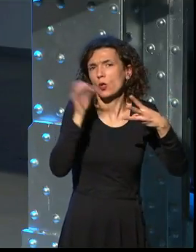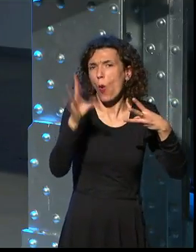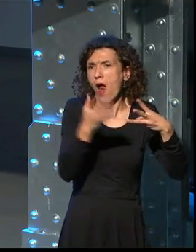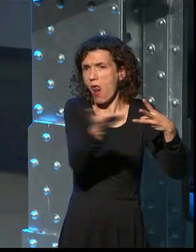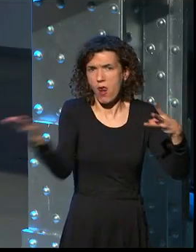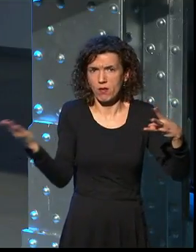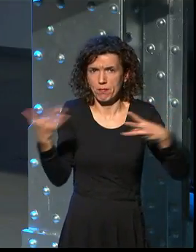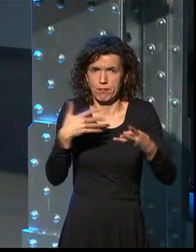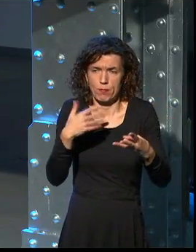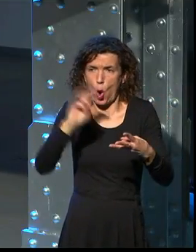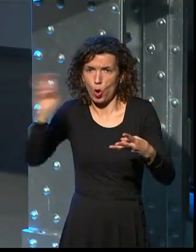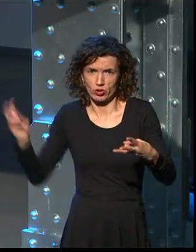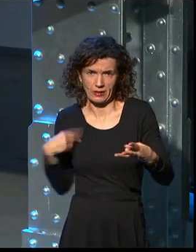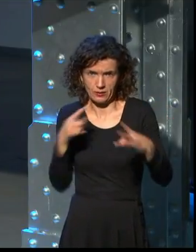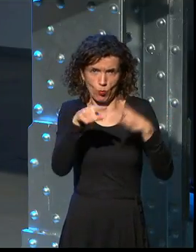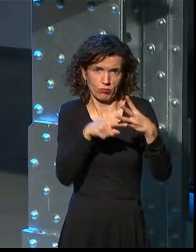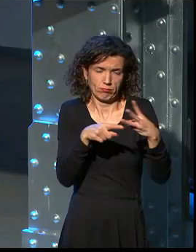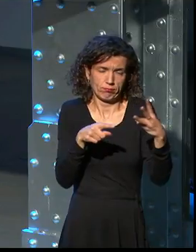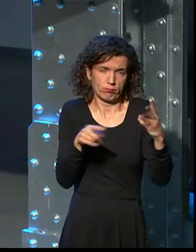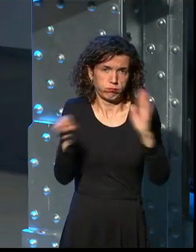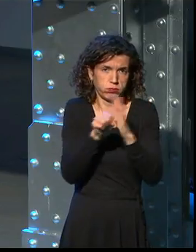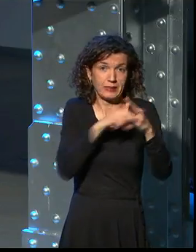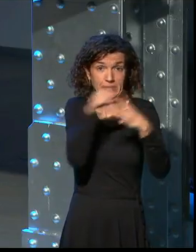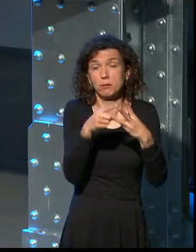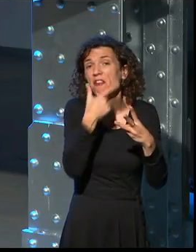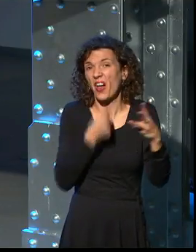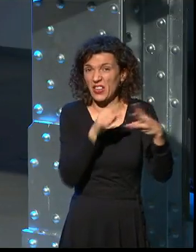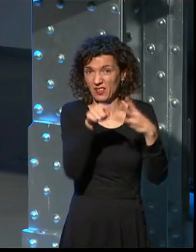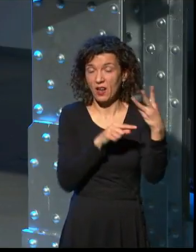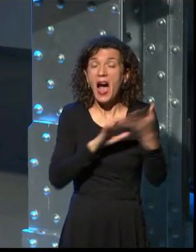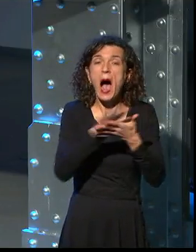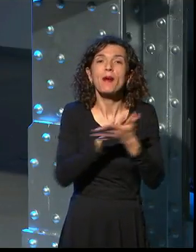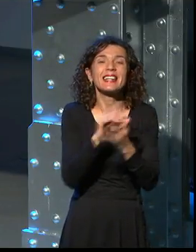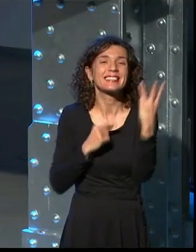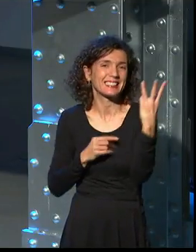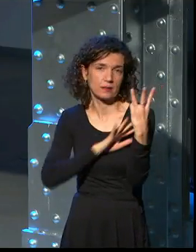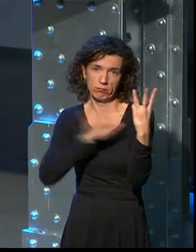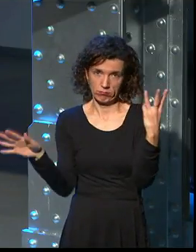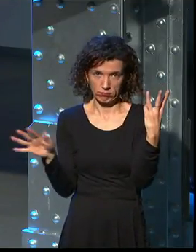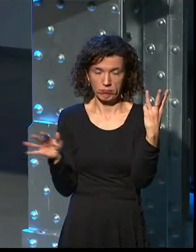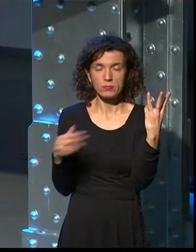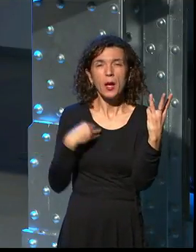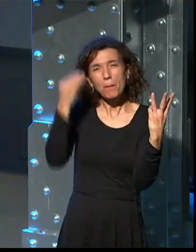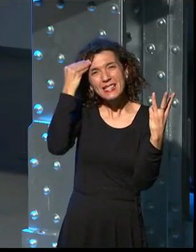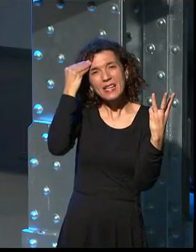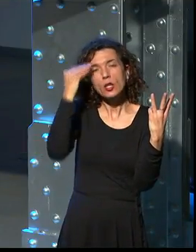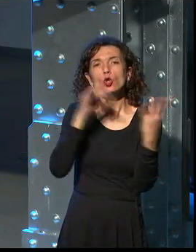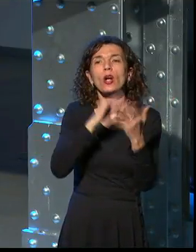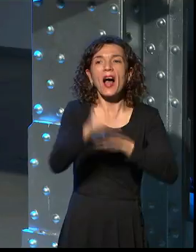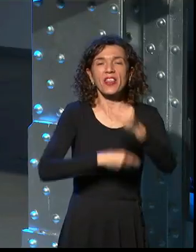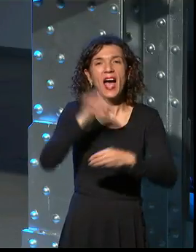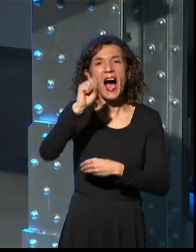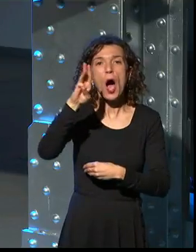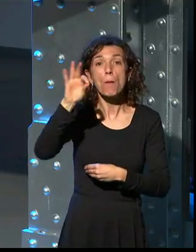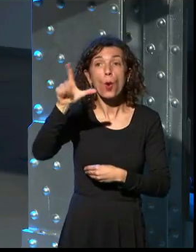ellas. Pero vamos a simplificarlo y hablar solamente de estas 3 neuronas y pensar en lo que hace Apolo.